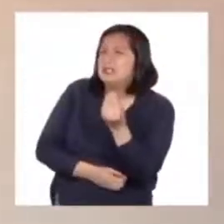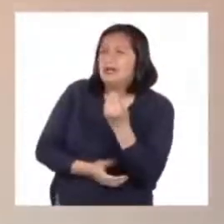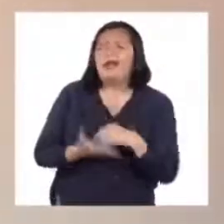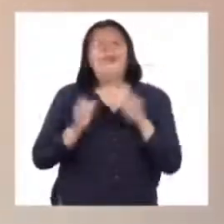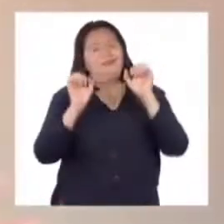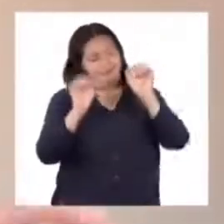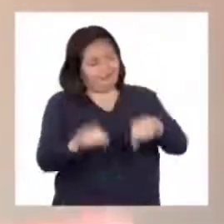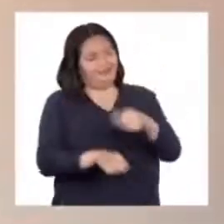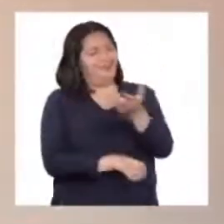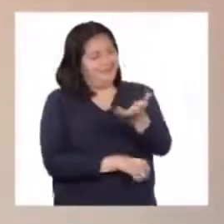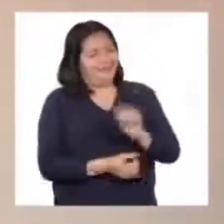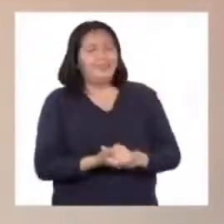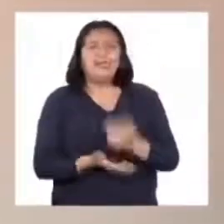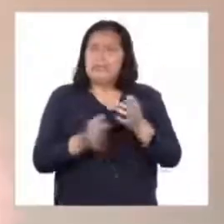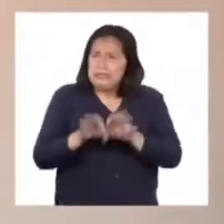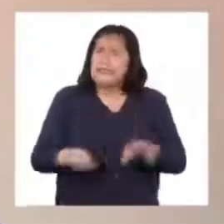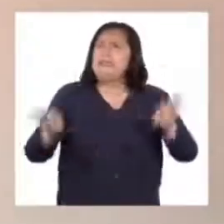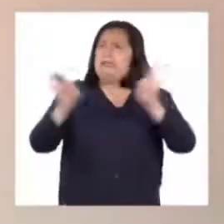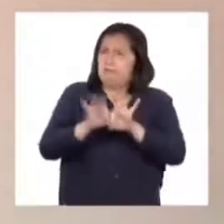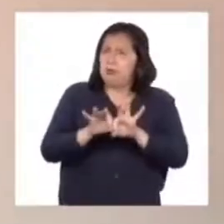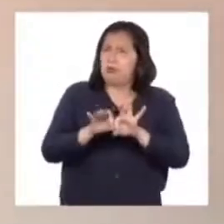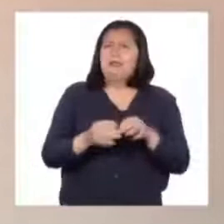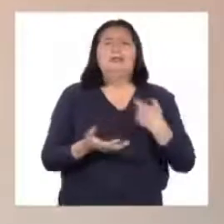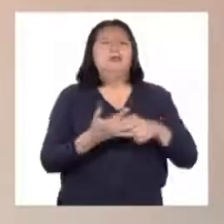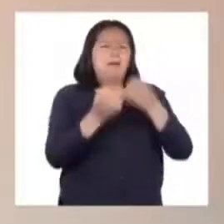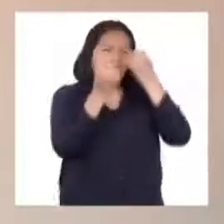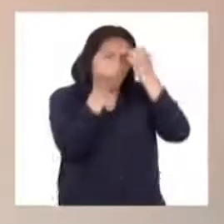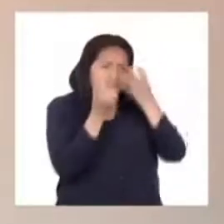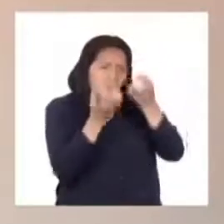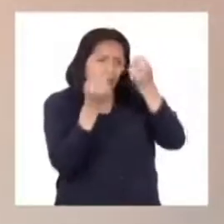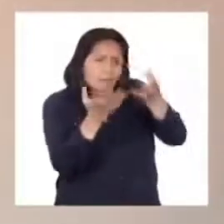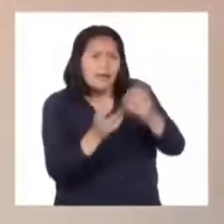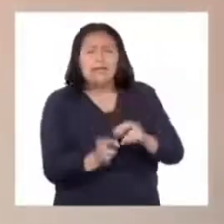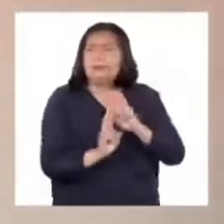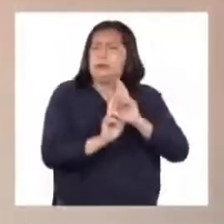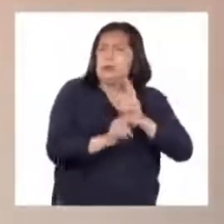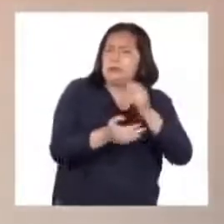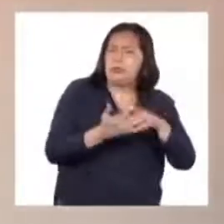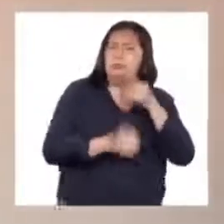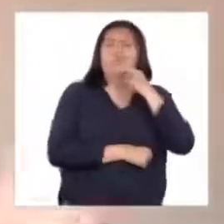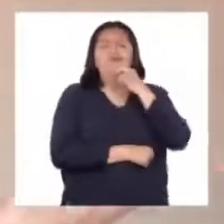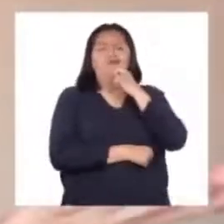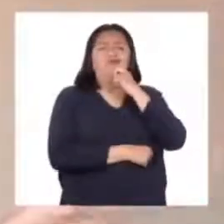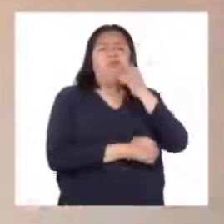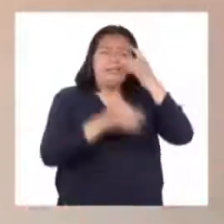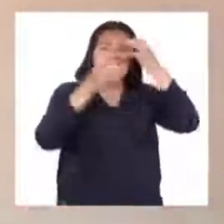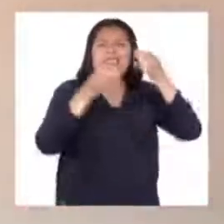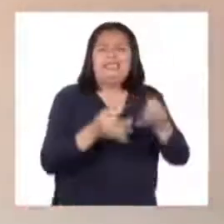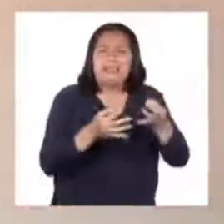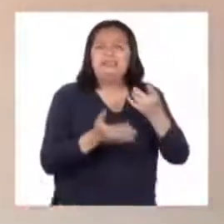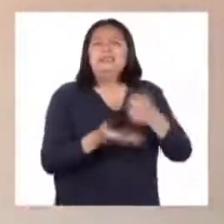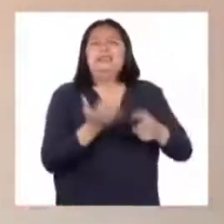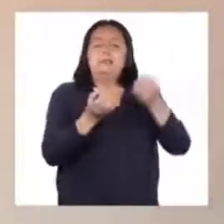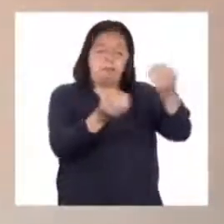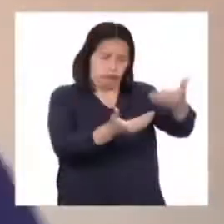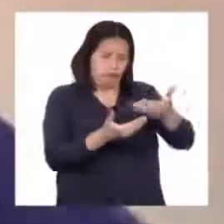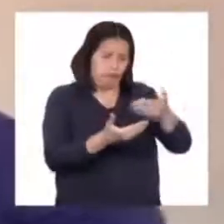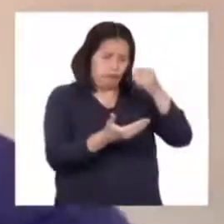Por supuesto, son importantes para comunicar resultados y tomar decisiones en base a la